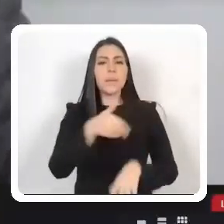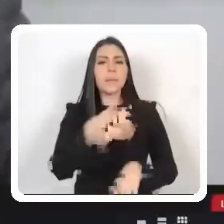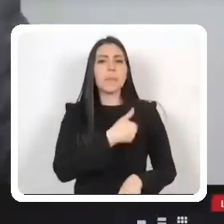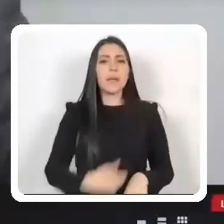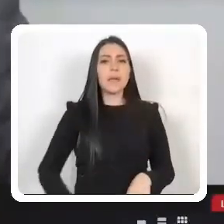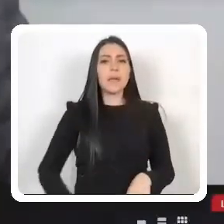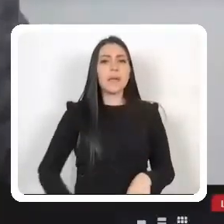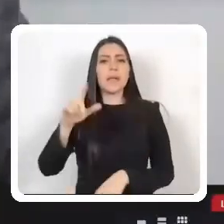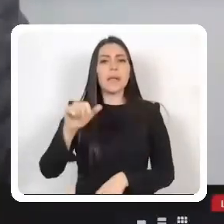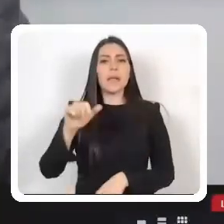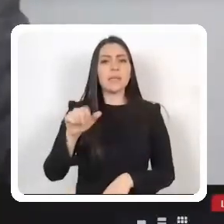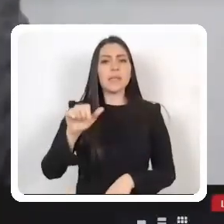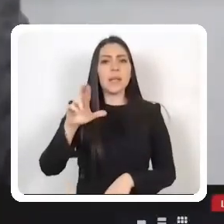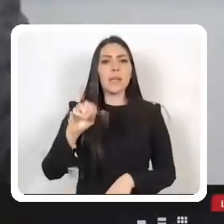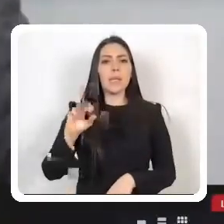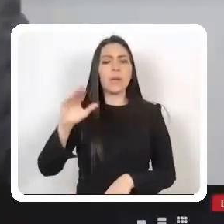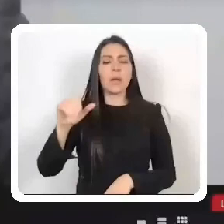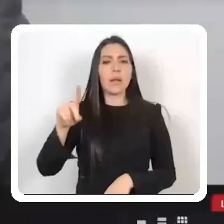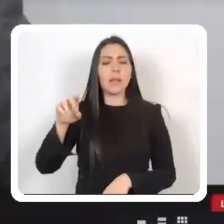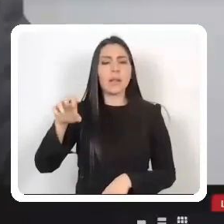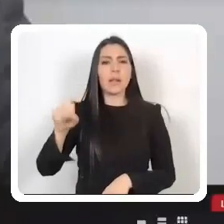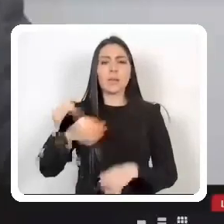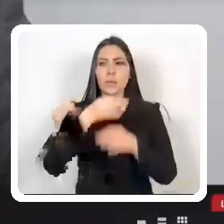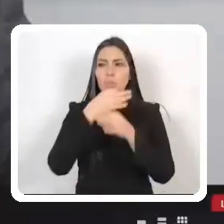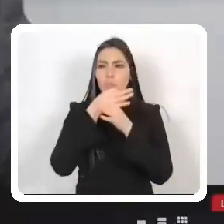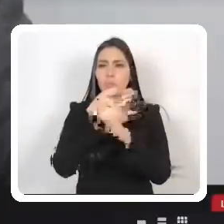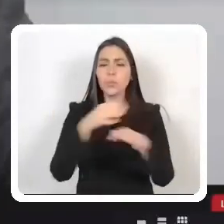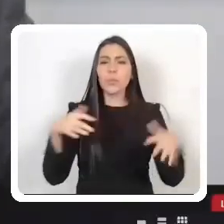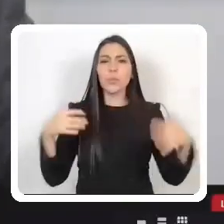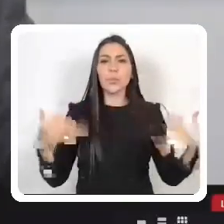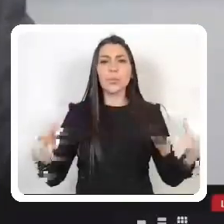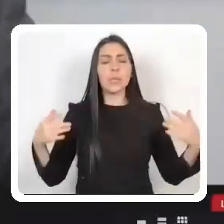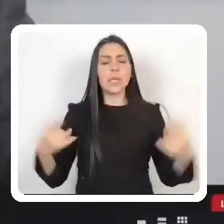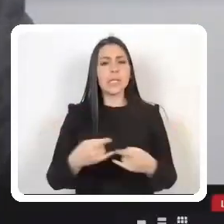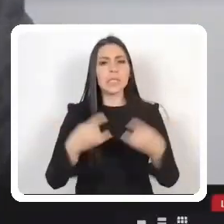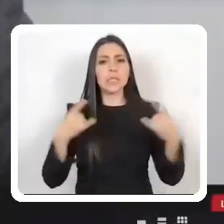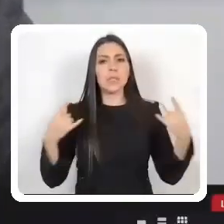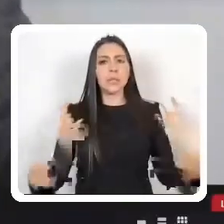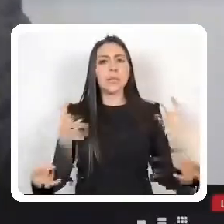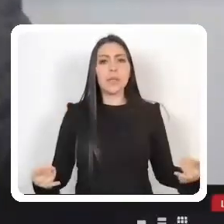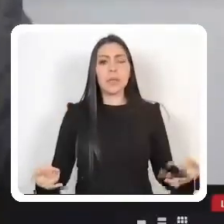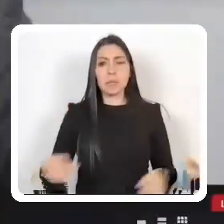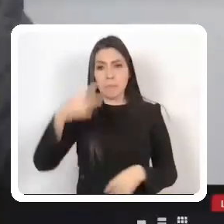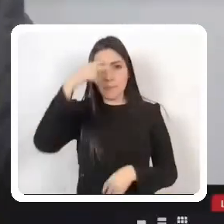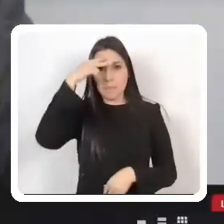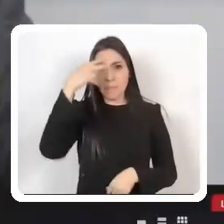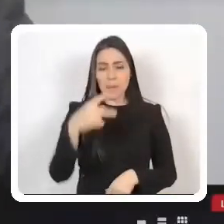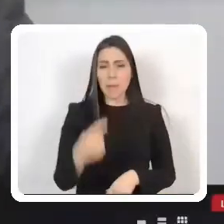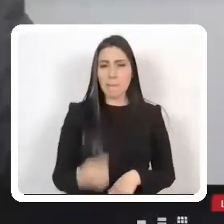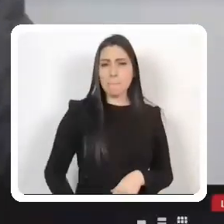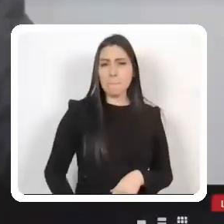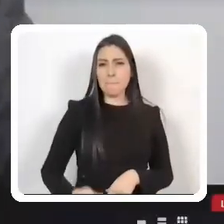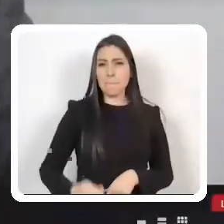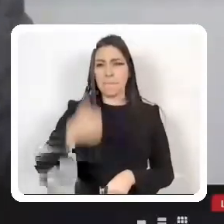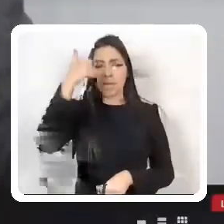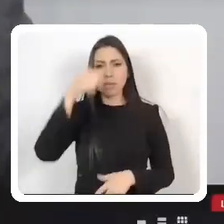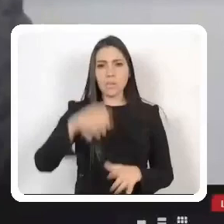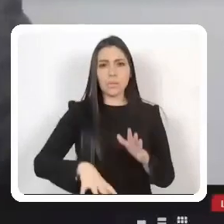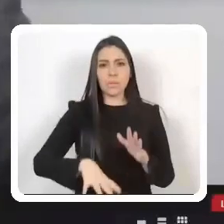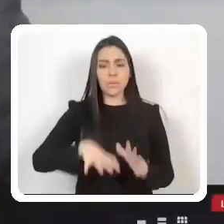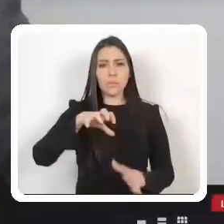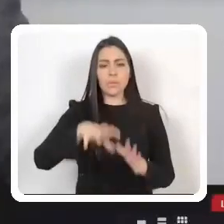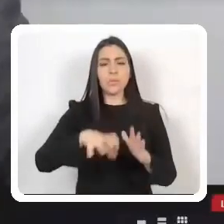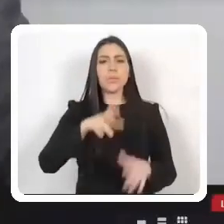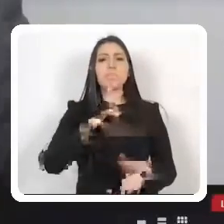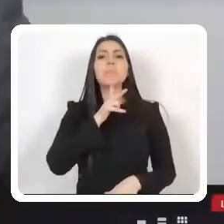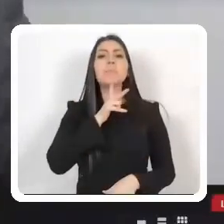del Río hizo un anuncio histórico. México realizaría la primera expropiación de la industria petrolera